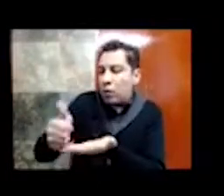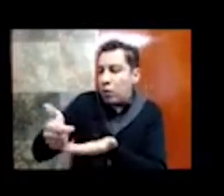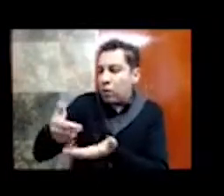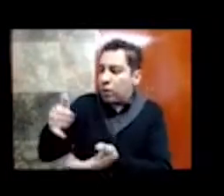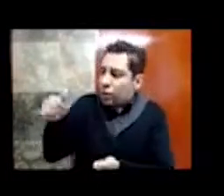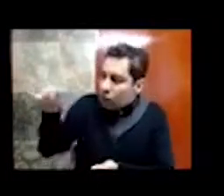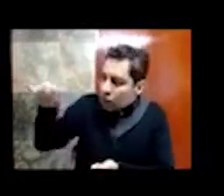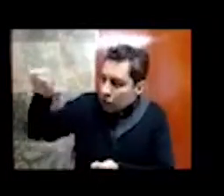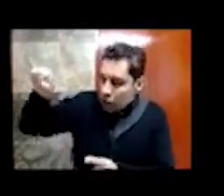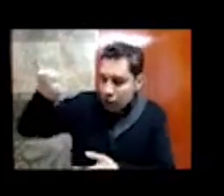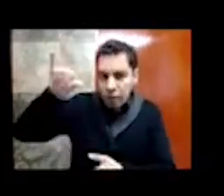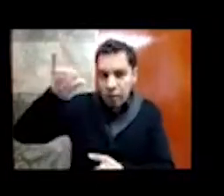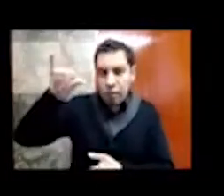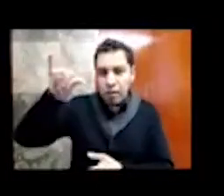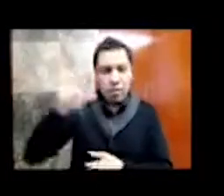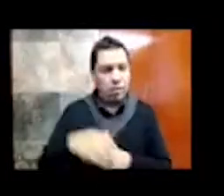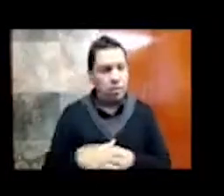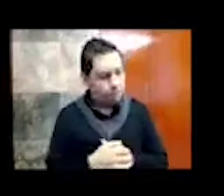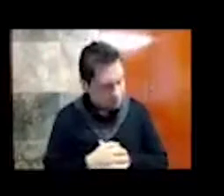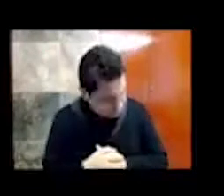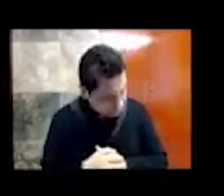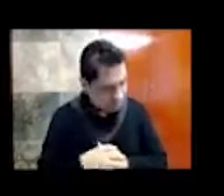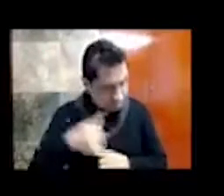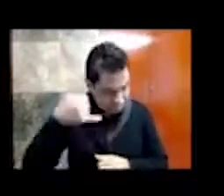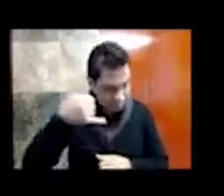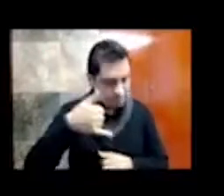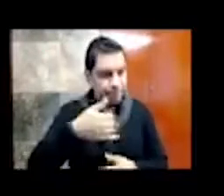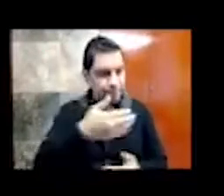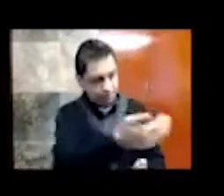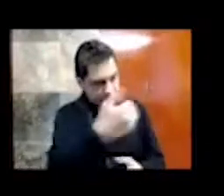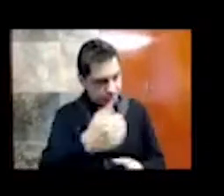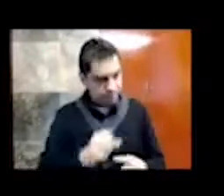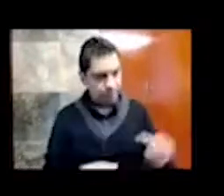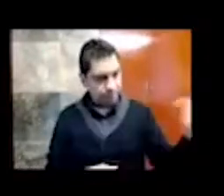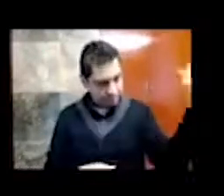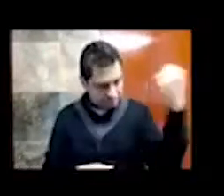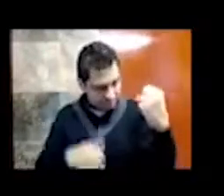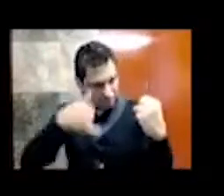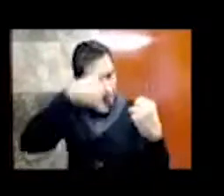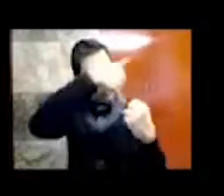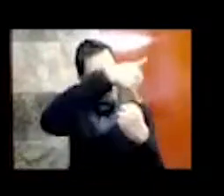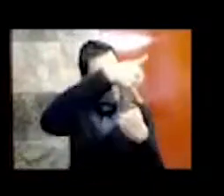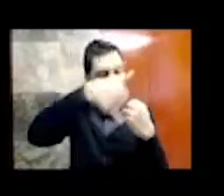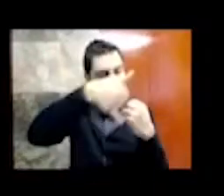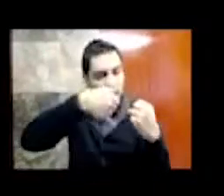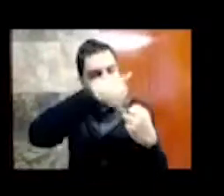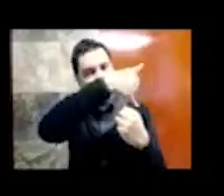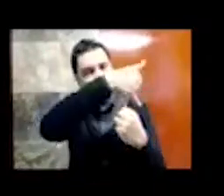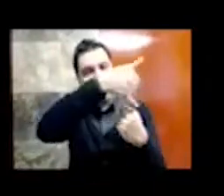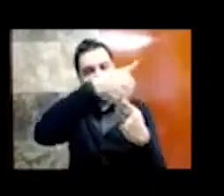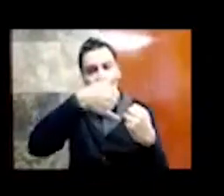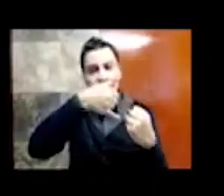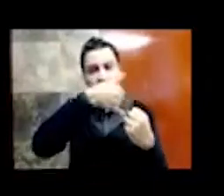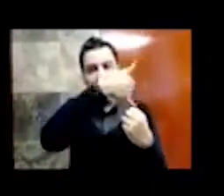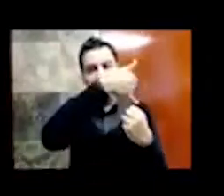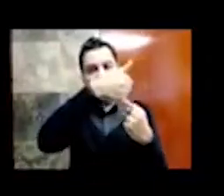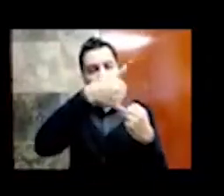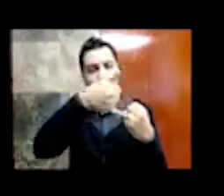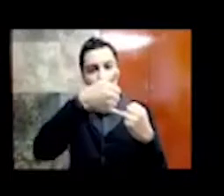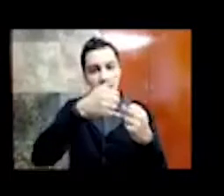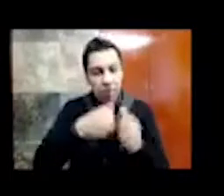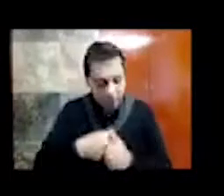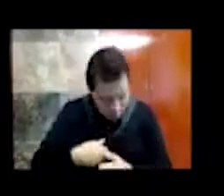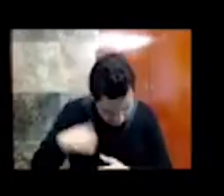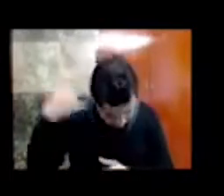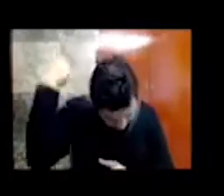Tlacaelel lo unge y aquel se siente tan reconfortado que le dice: yo no entiendo cómo es que siendo